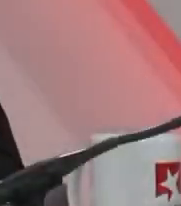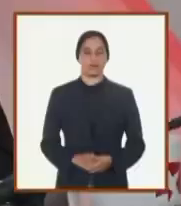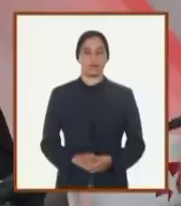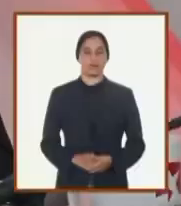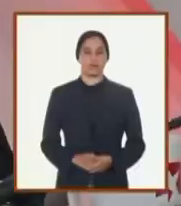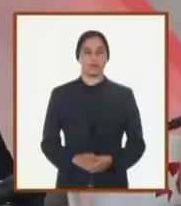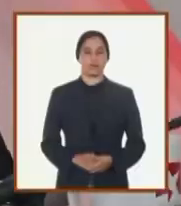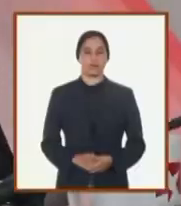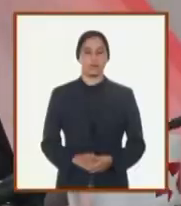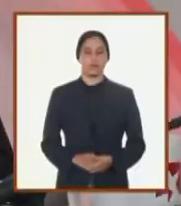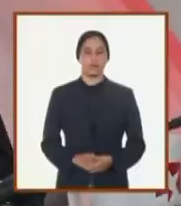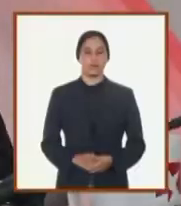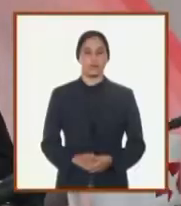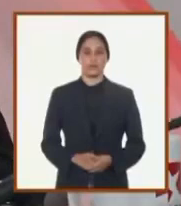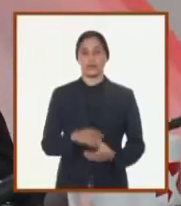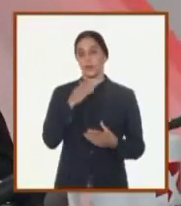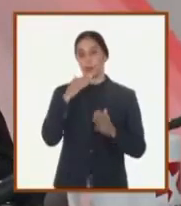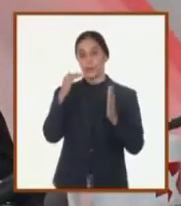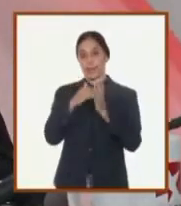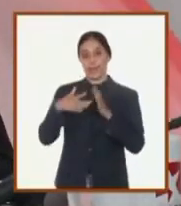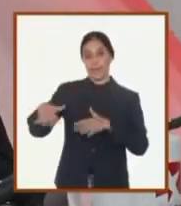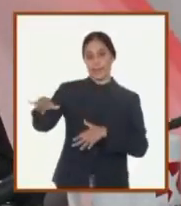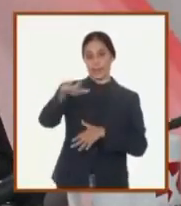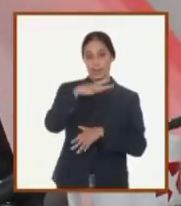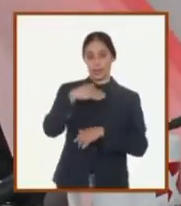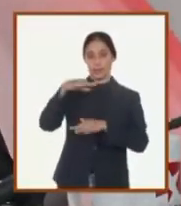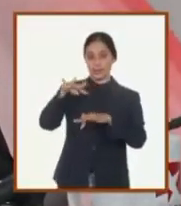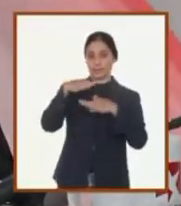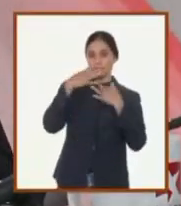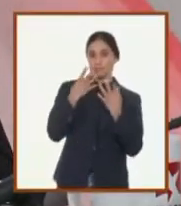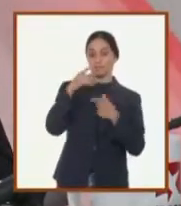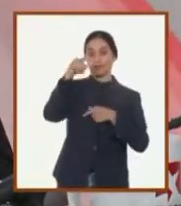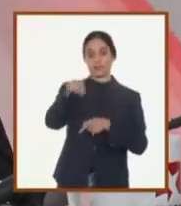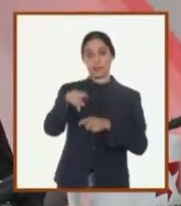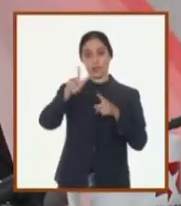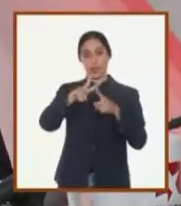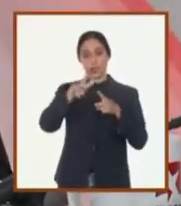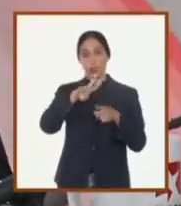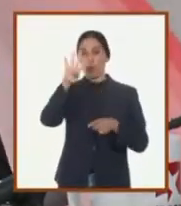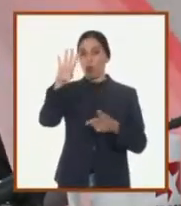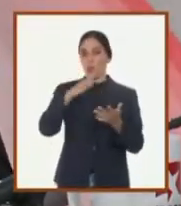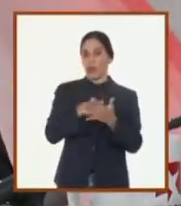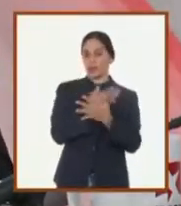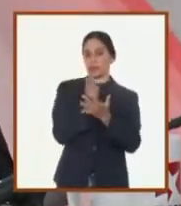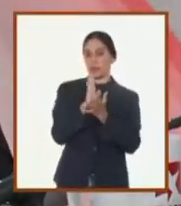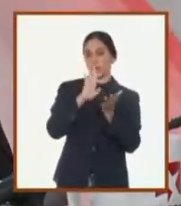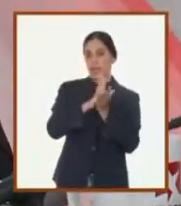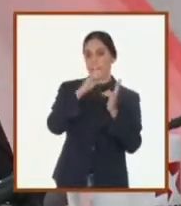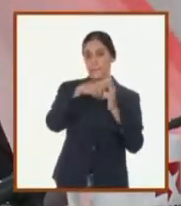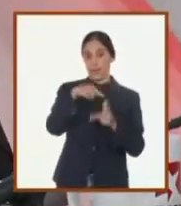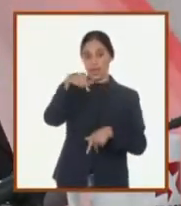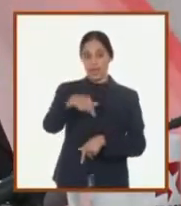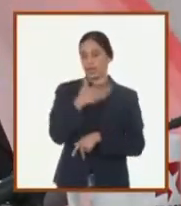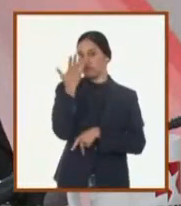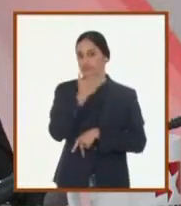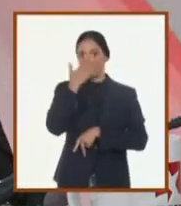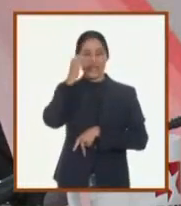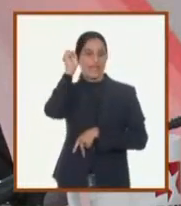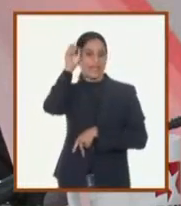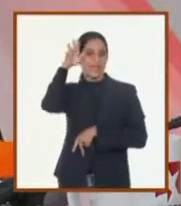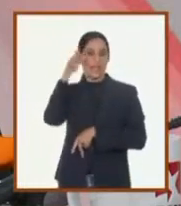Muy buenas tardes estimados televidentes y radioyentes el 4 de mayo de 1964 por iniciativa de Celia Sánchez